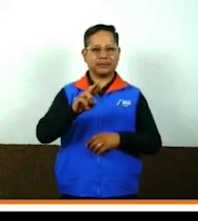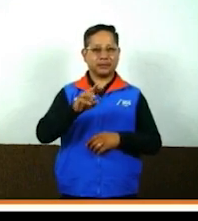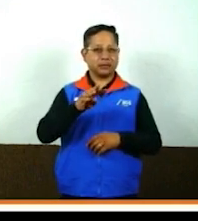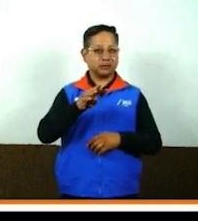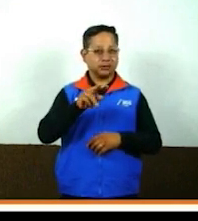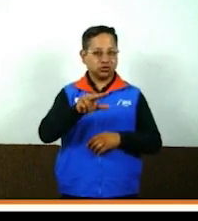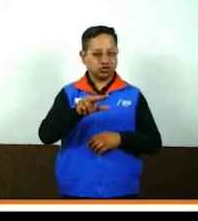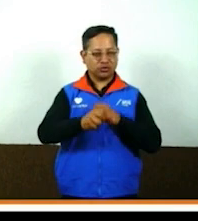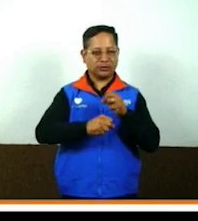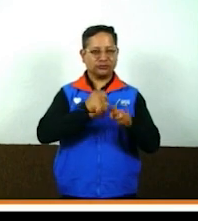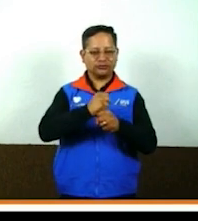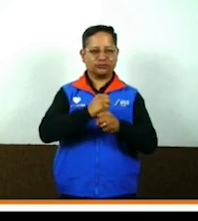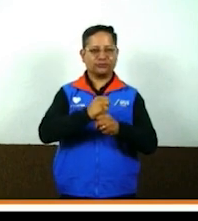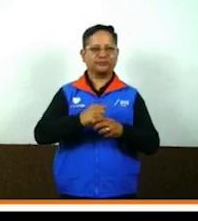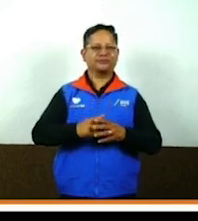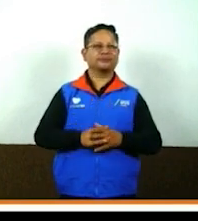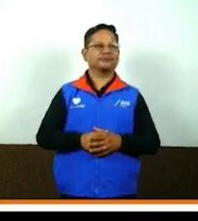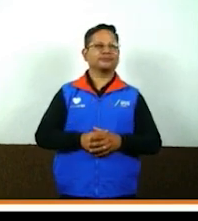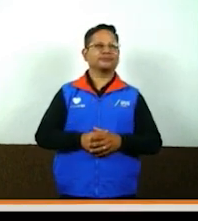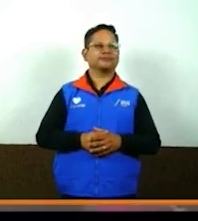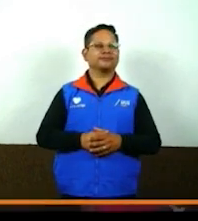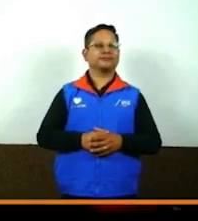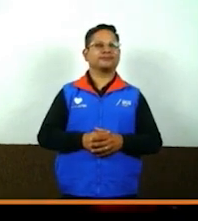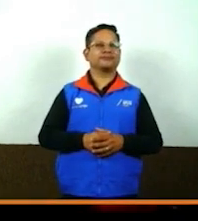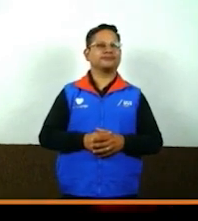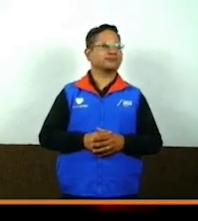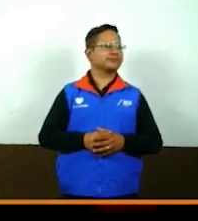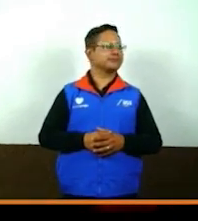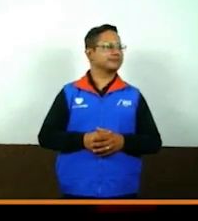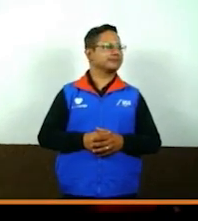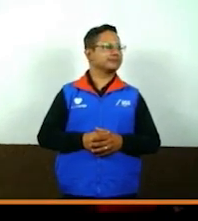hace 18 años. Gracias.